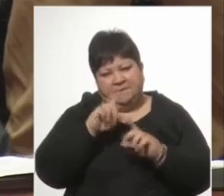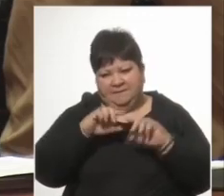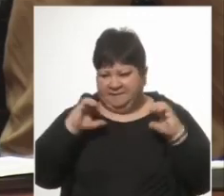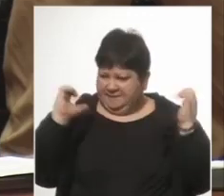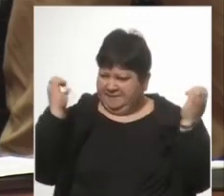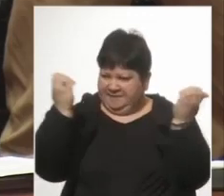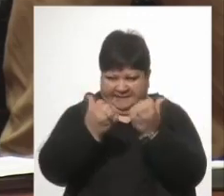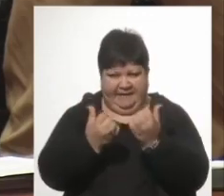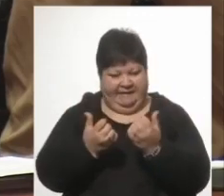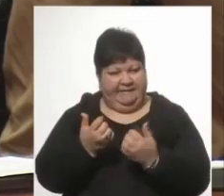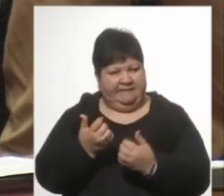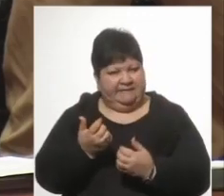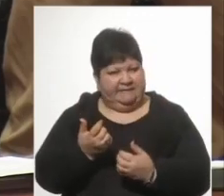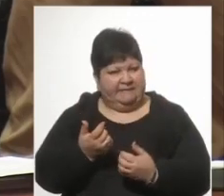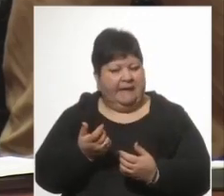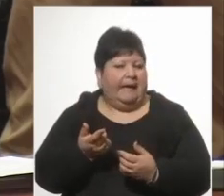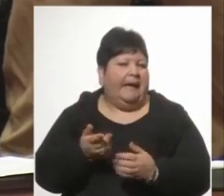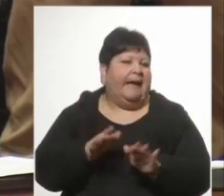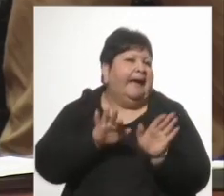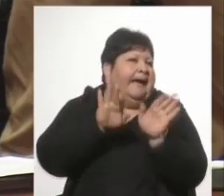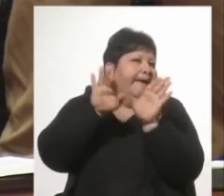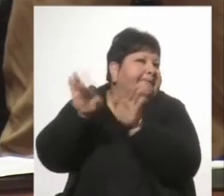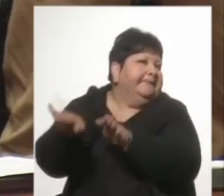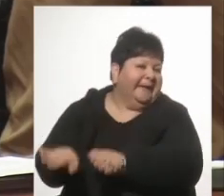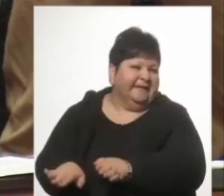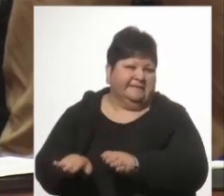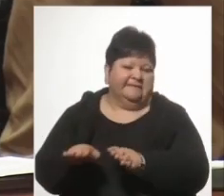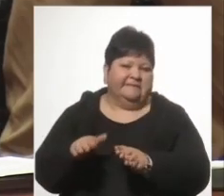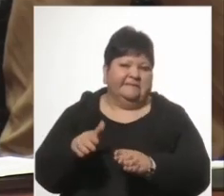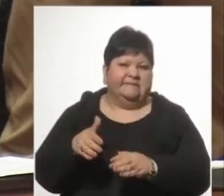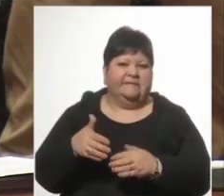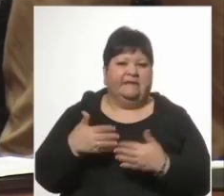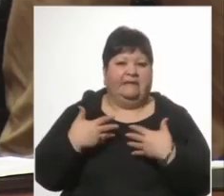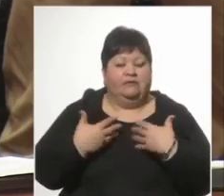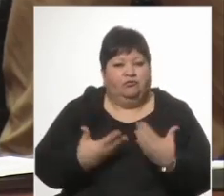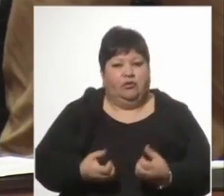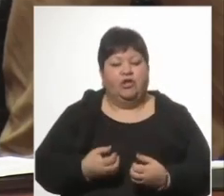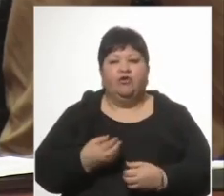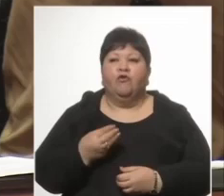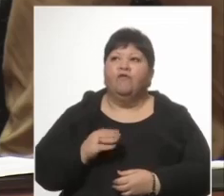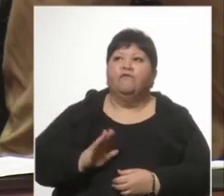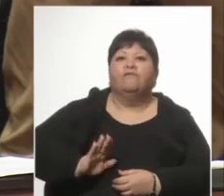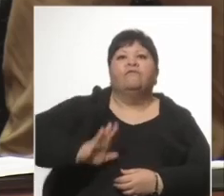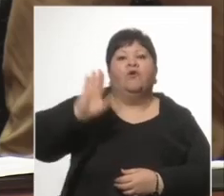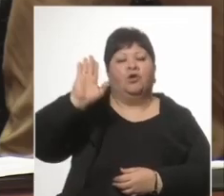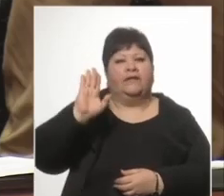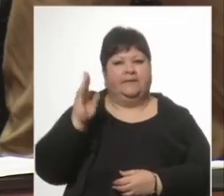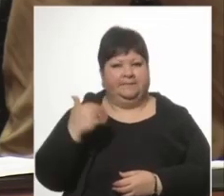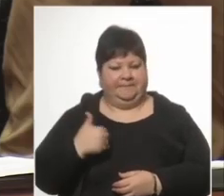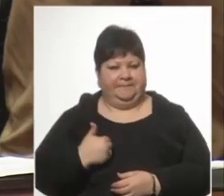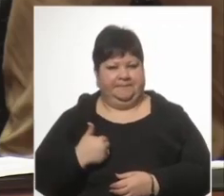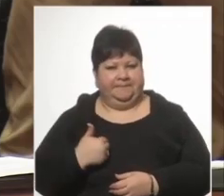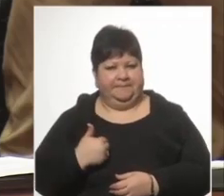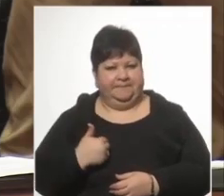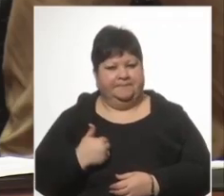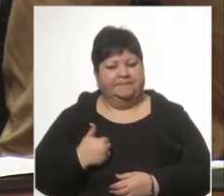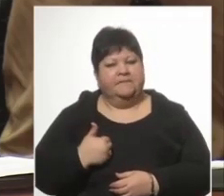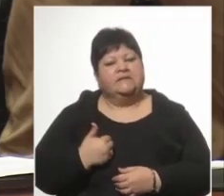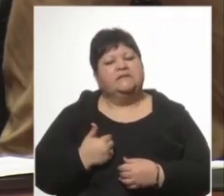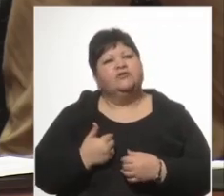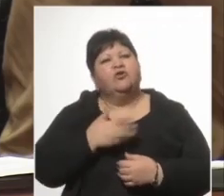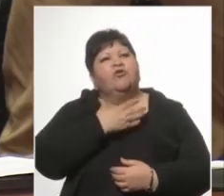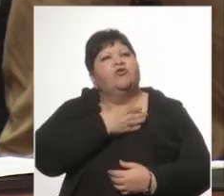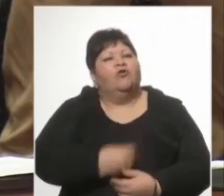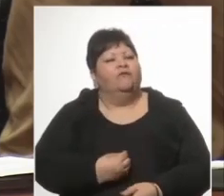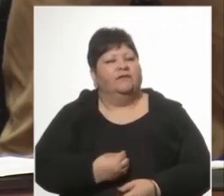mi intención inicial de votar a favor del mismo, convencido como estoy y creo